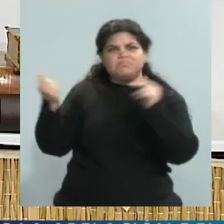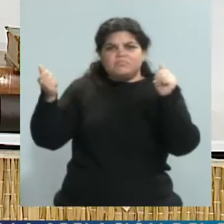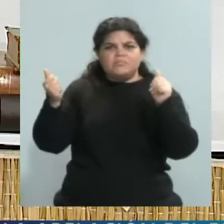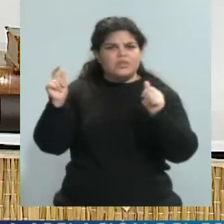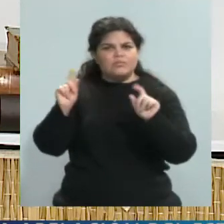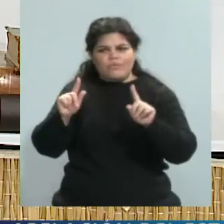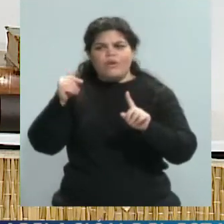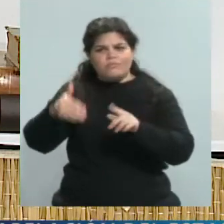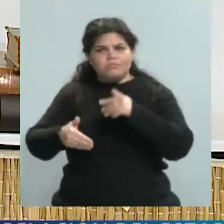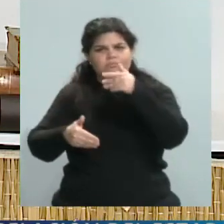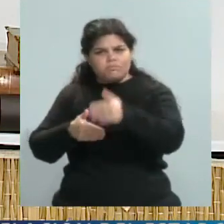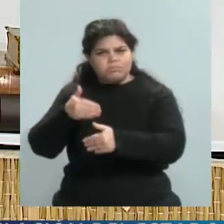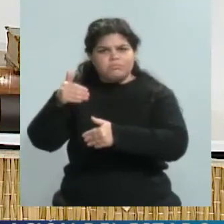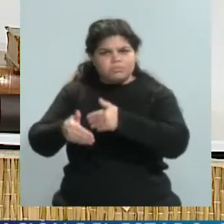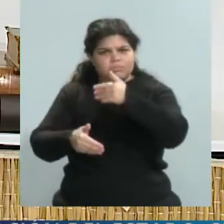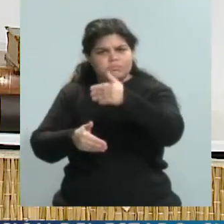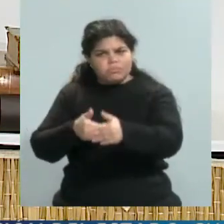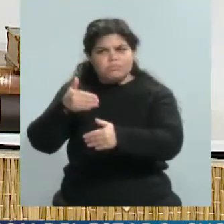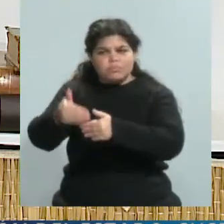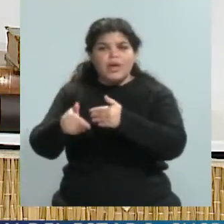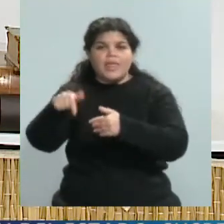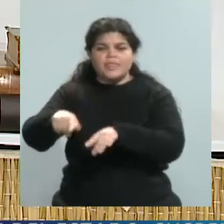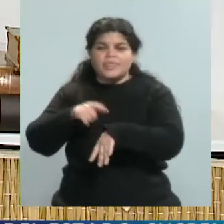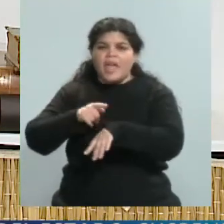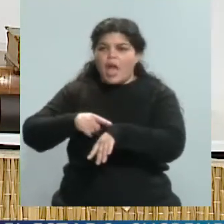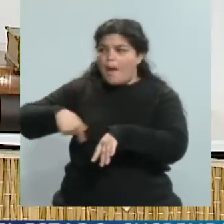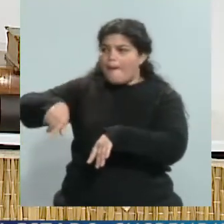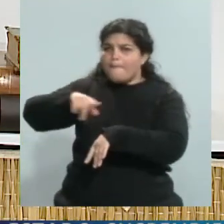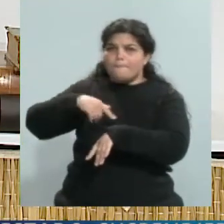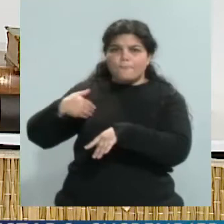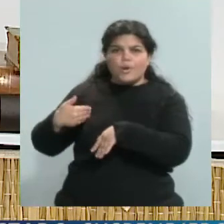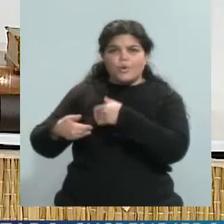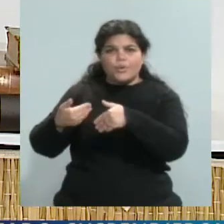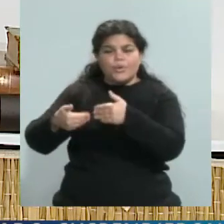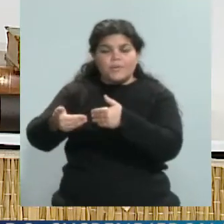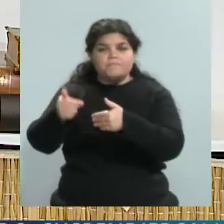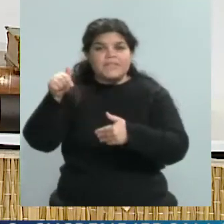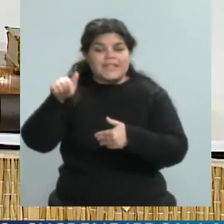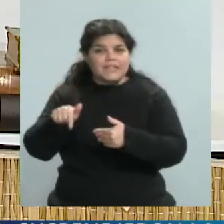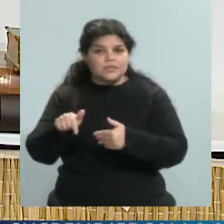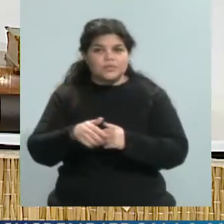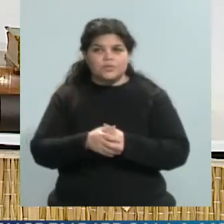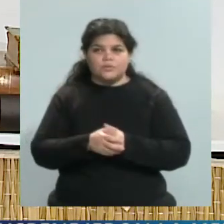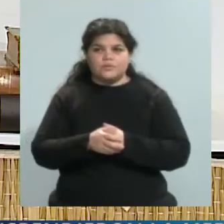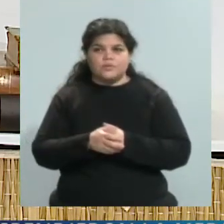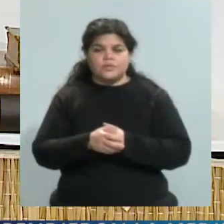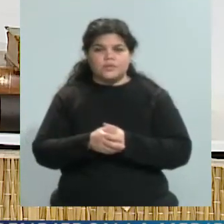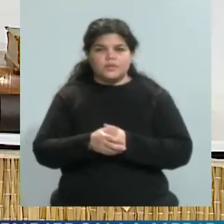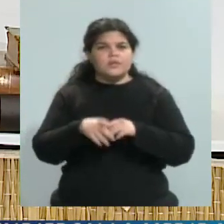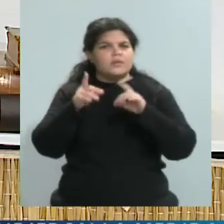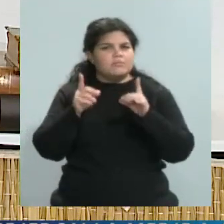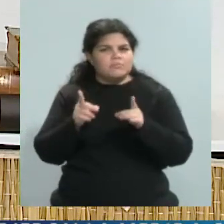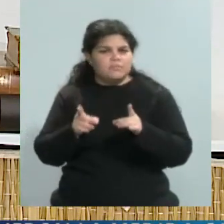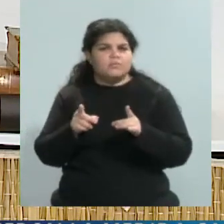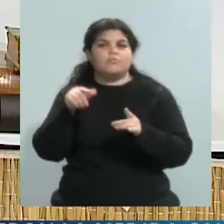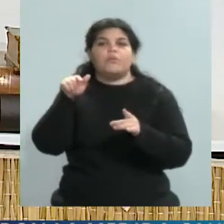con la presencia que ya ha tenido durante bastante tiempo, uno supone que esto definitivamente vino a quedarse pensando en también